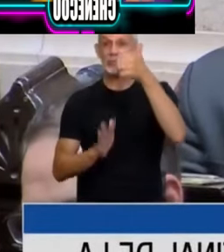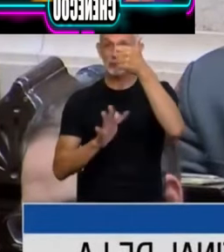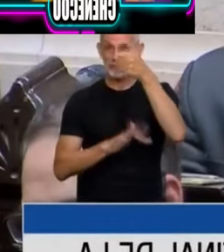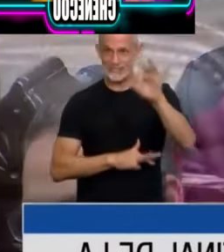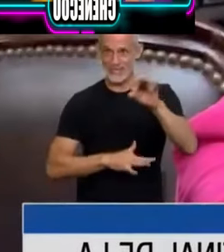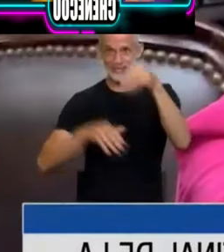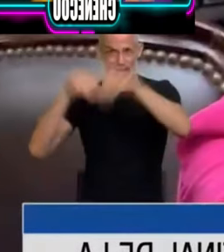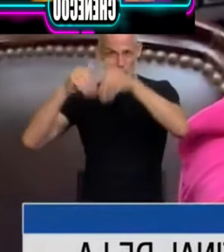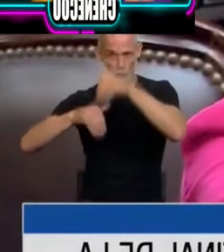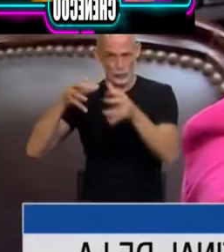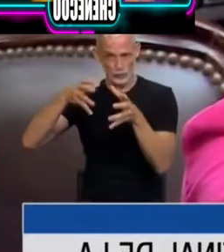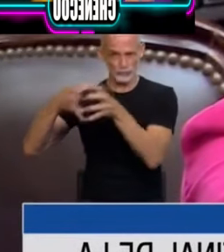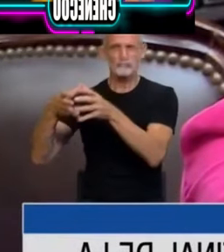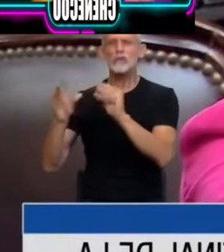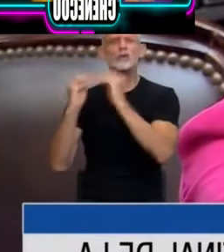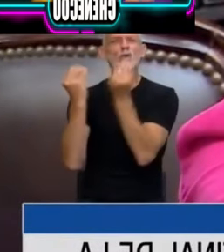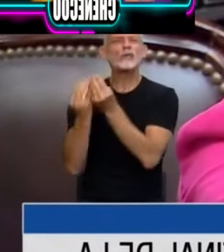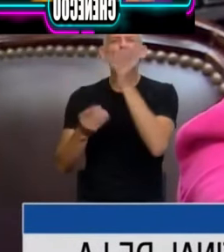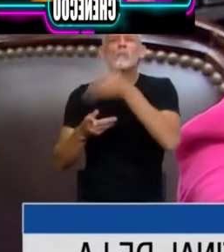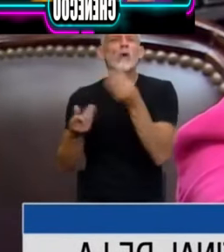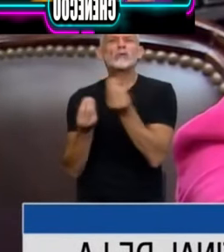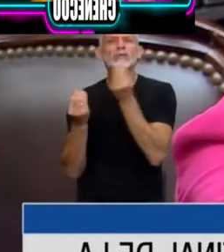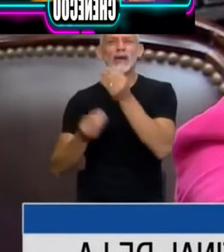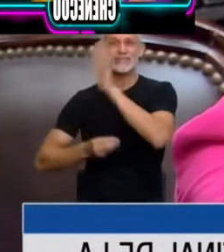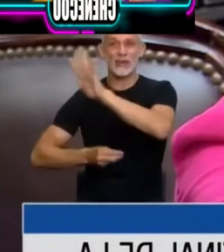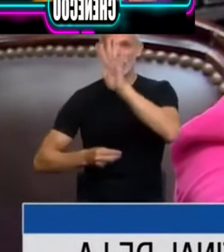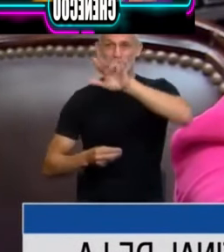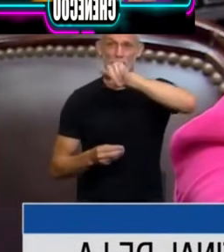14.554.560 votos, que representan el